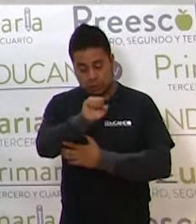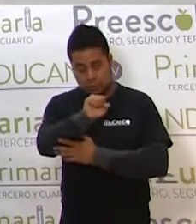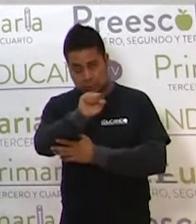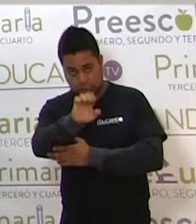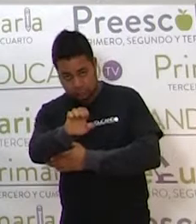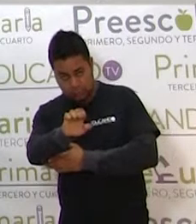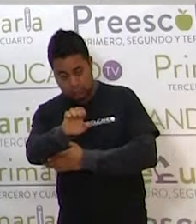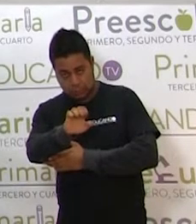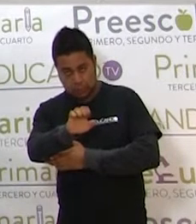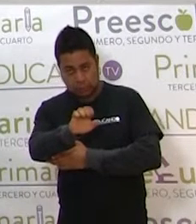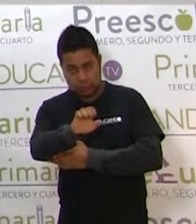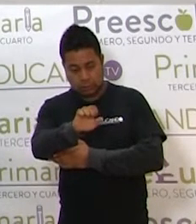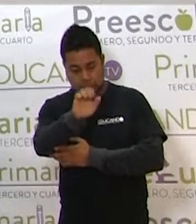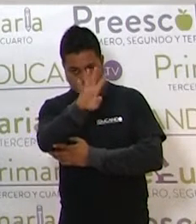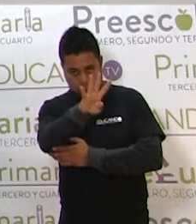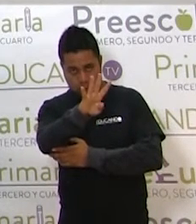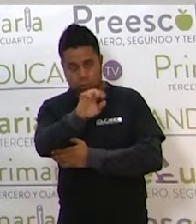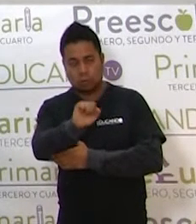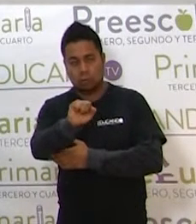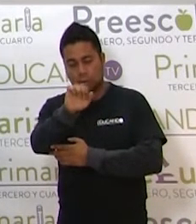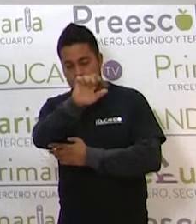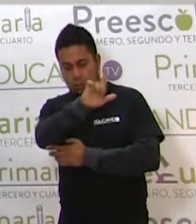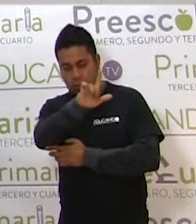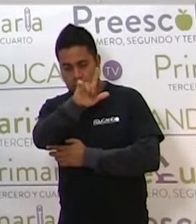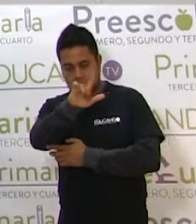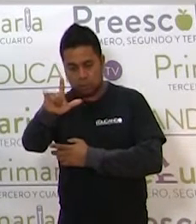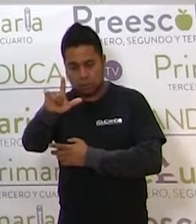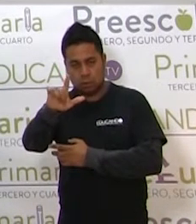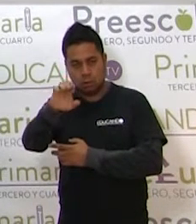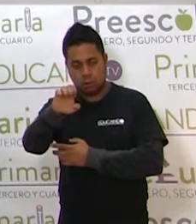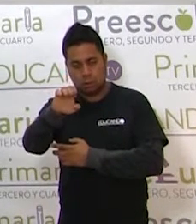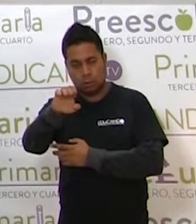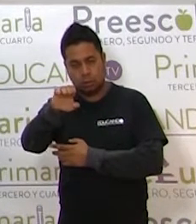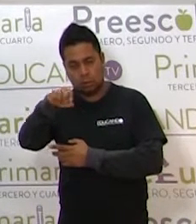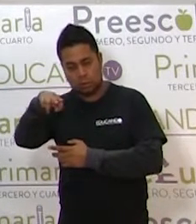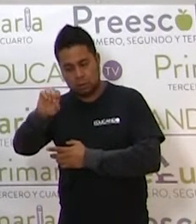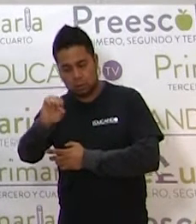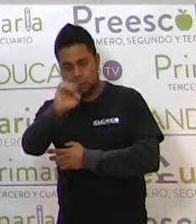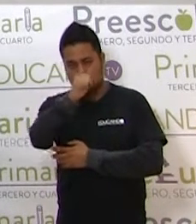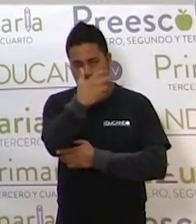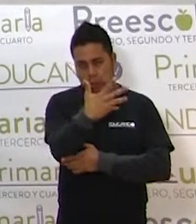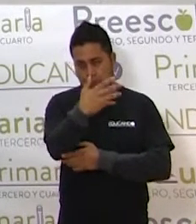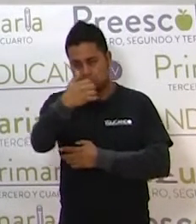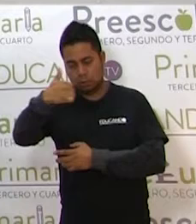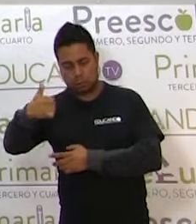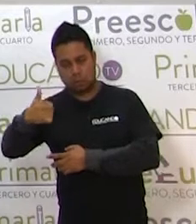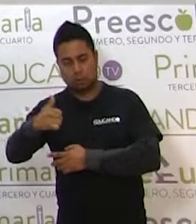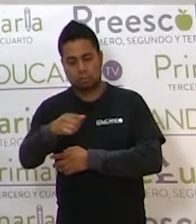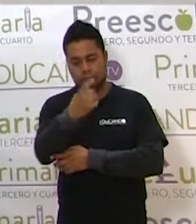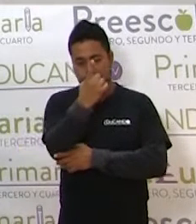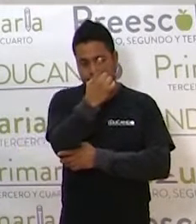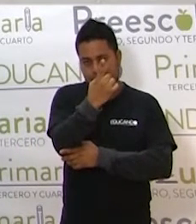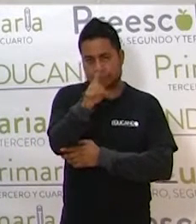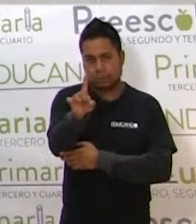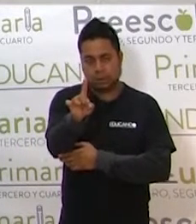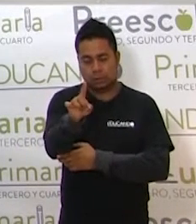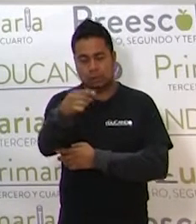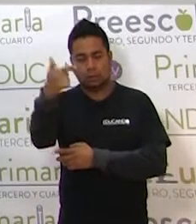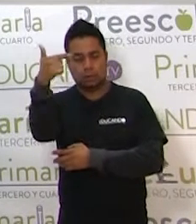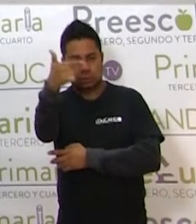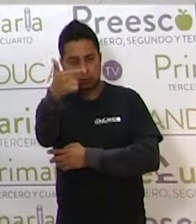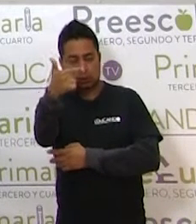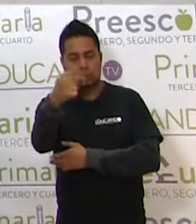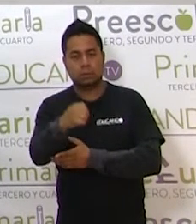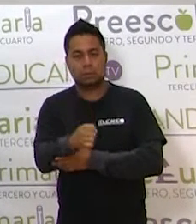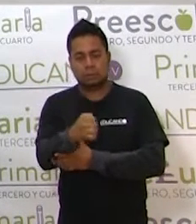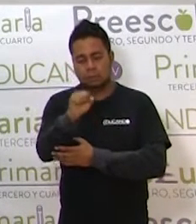4 lleno 56 de 7